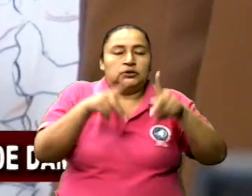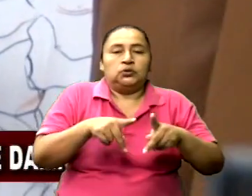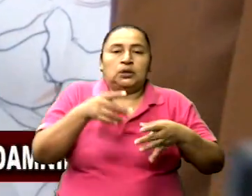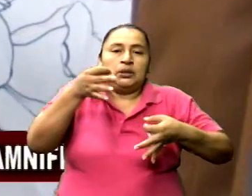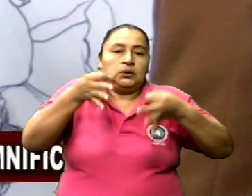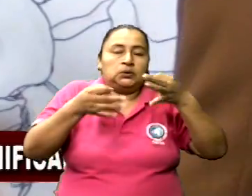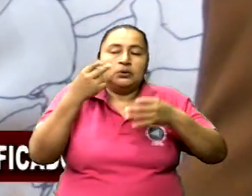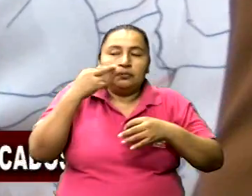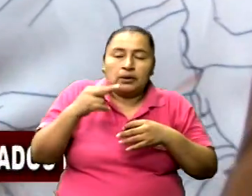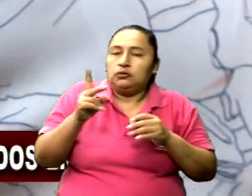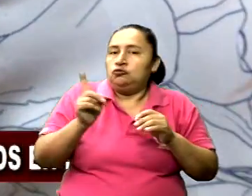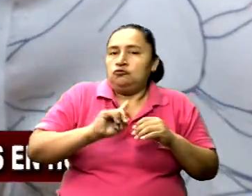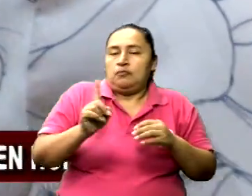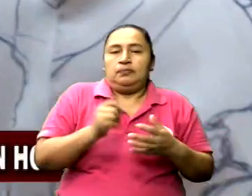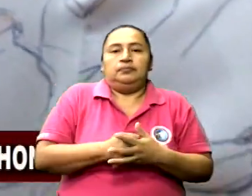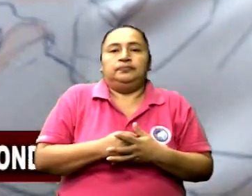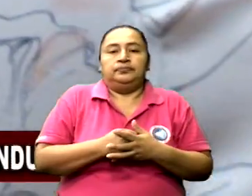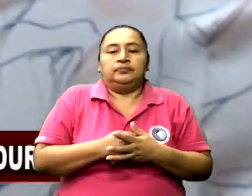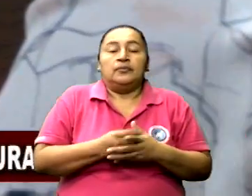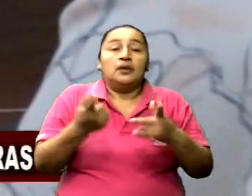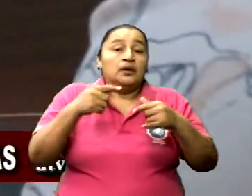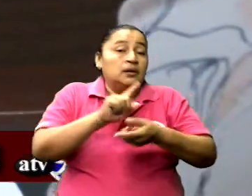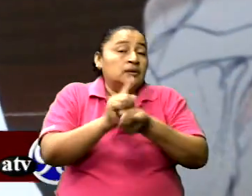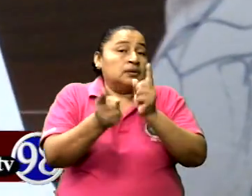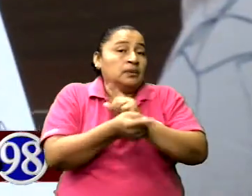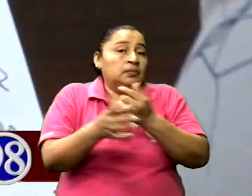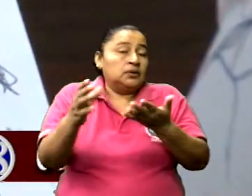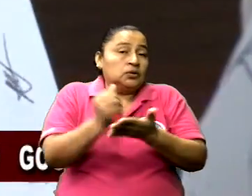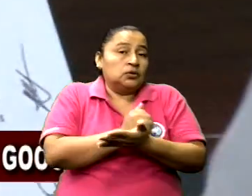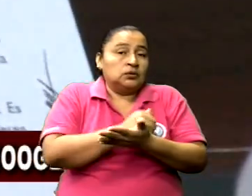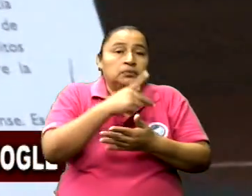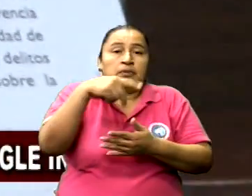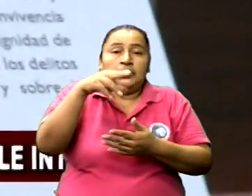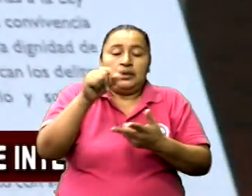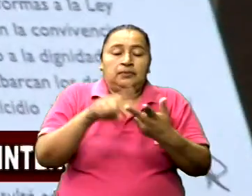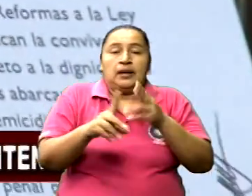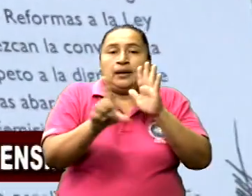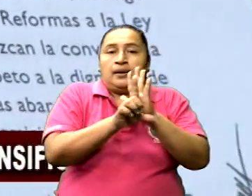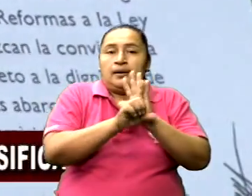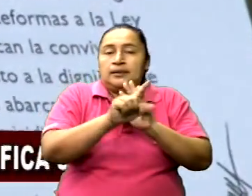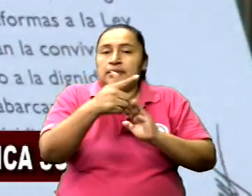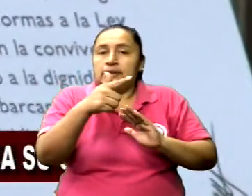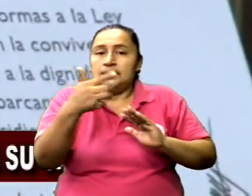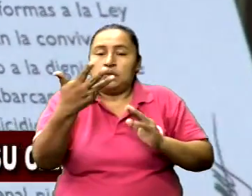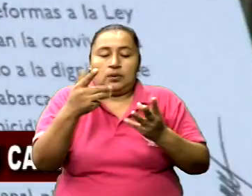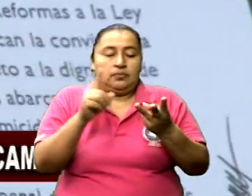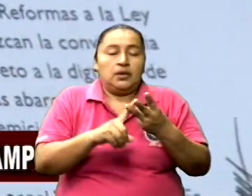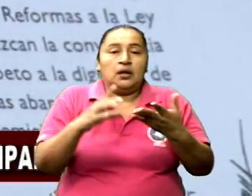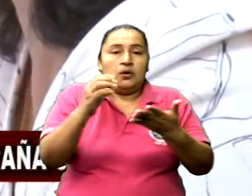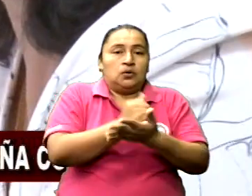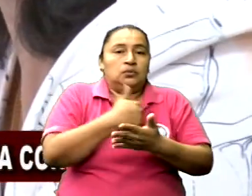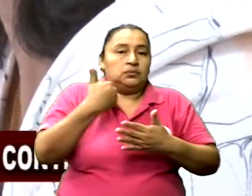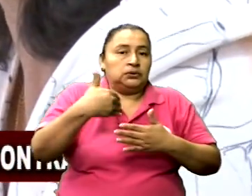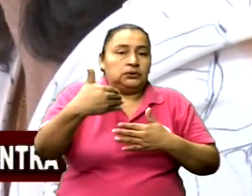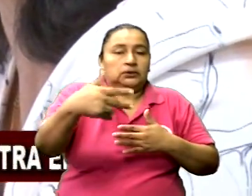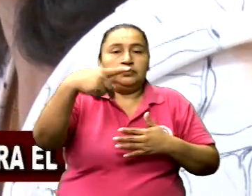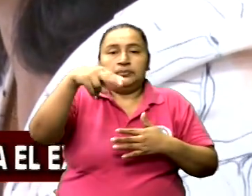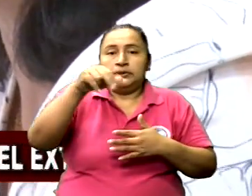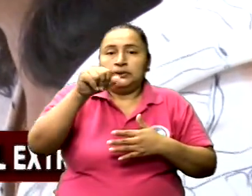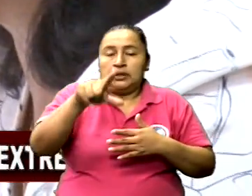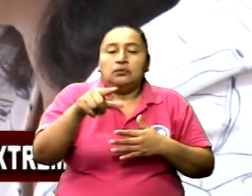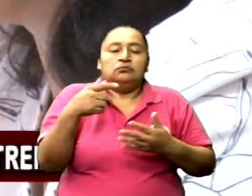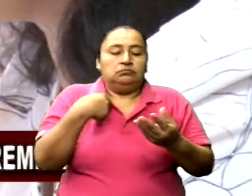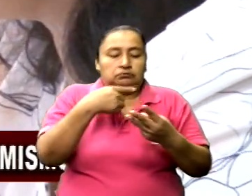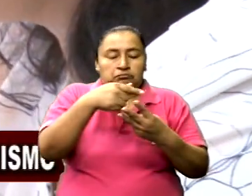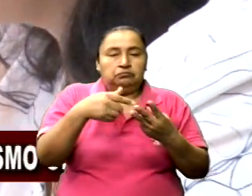conciencia. Las reformas al Código Penal, a la Ley Integral contra la Violencia hacia las Mujeres y al Código Procesal Penal